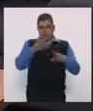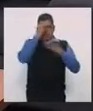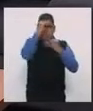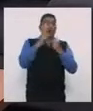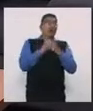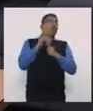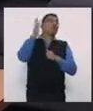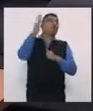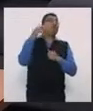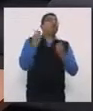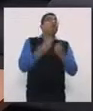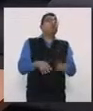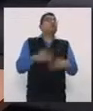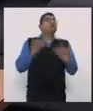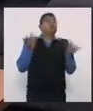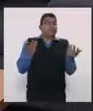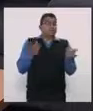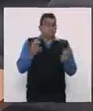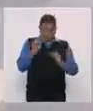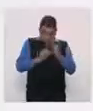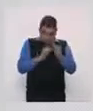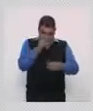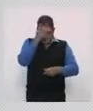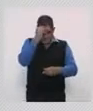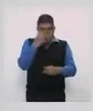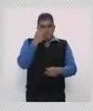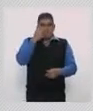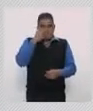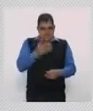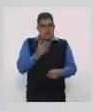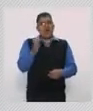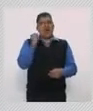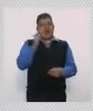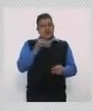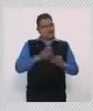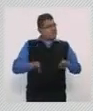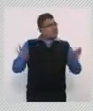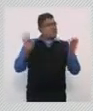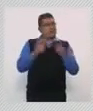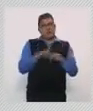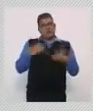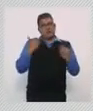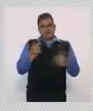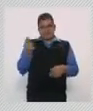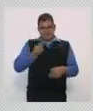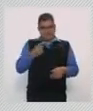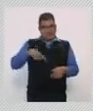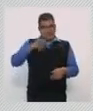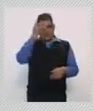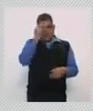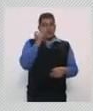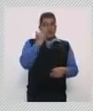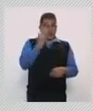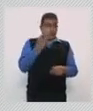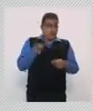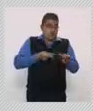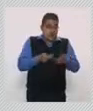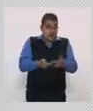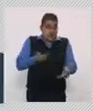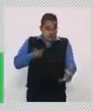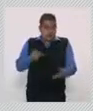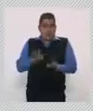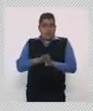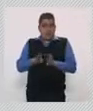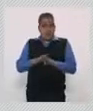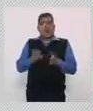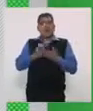pérdidas futuras. Además, hay unas para las que fundamentalmente es un hecho, podemos prepararnos porque las podemos anticipar, como